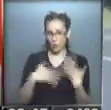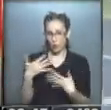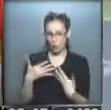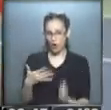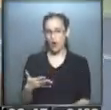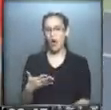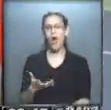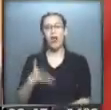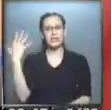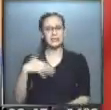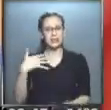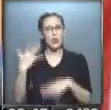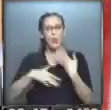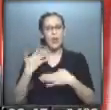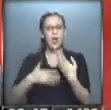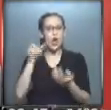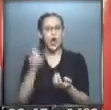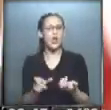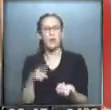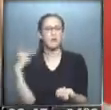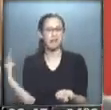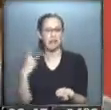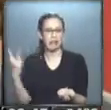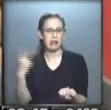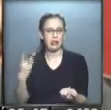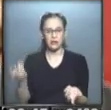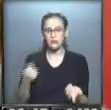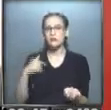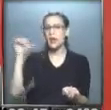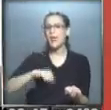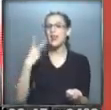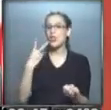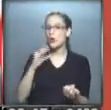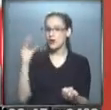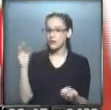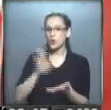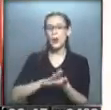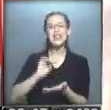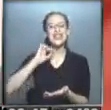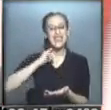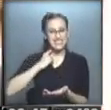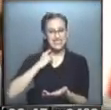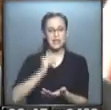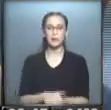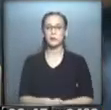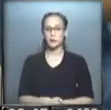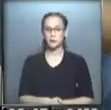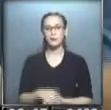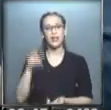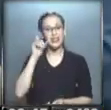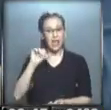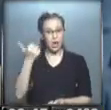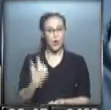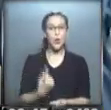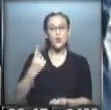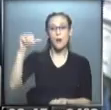había jugadores de muy bajo nivel comparados con él. De hecho, perdió solamente 2 torneos de los 13 que disputó. 10 los ganó. De esos 2 que perdió,